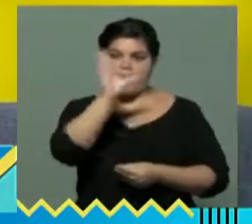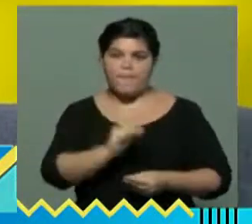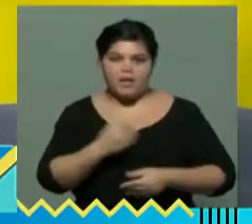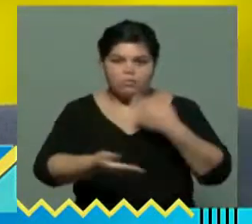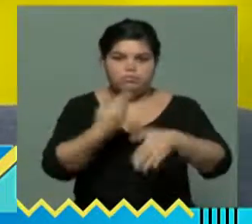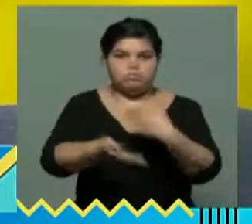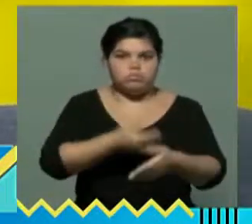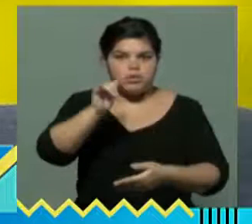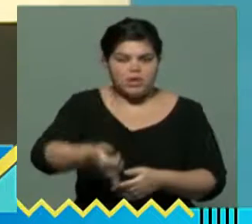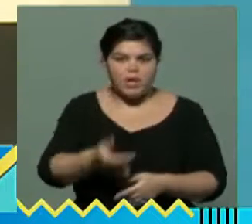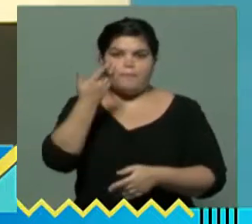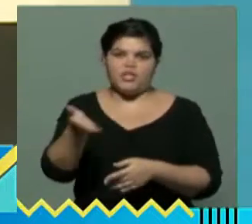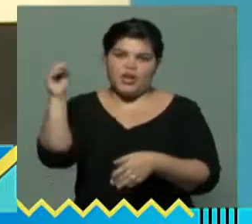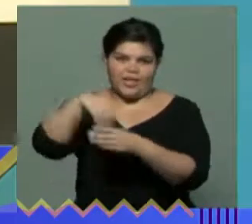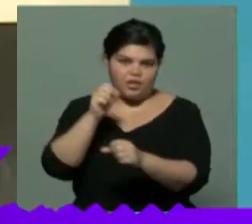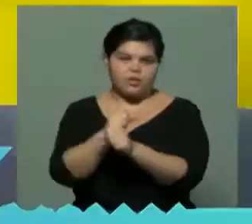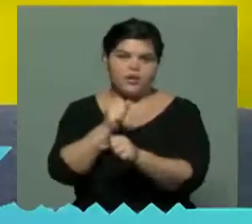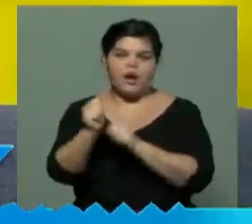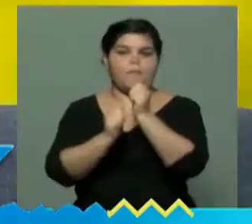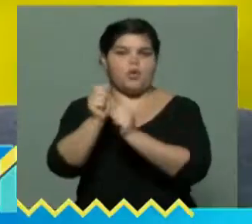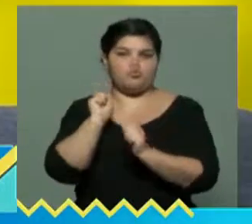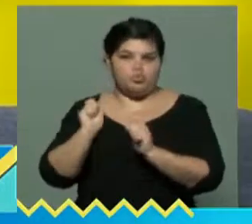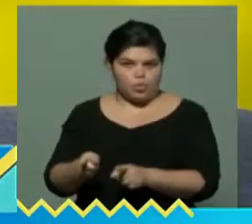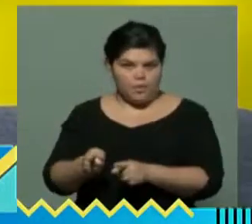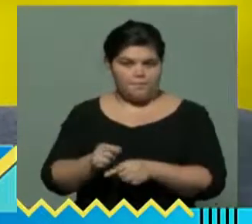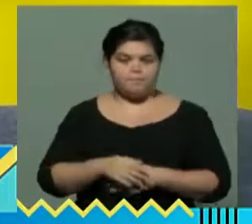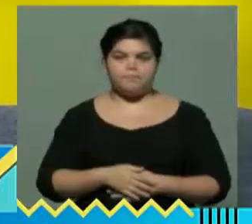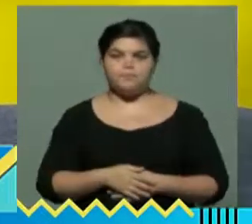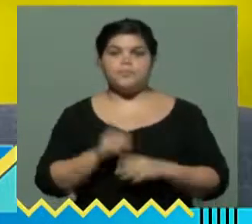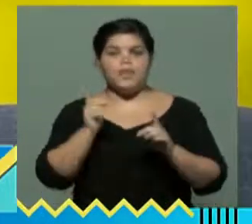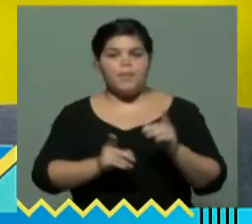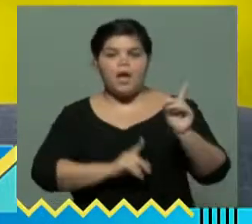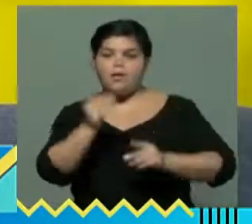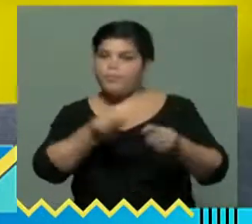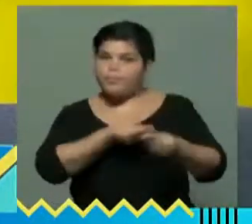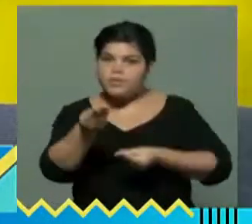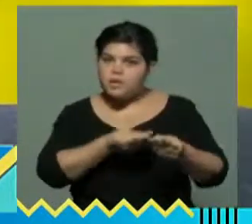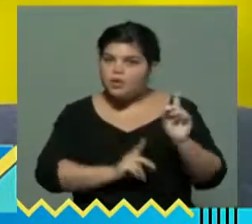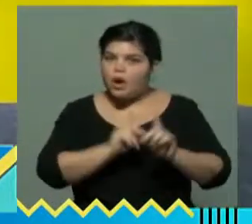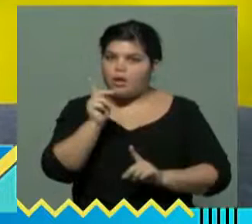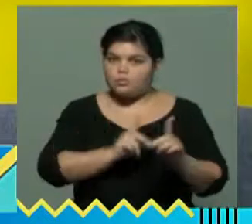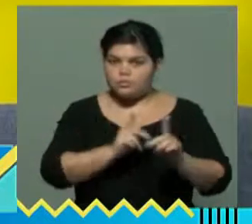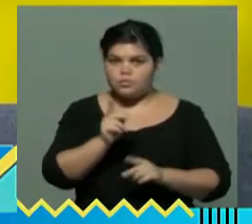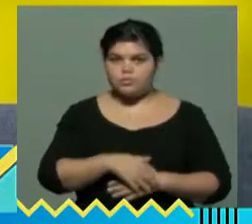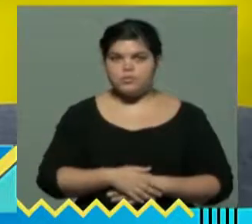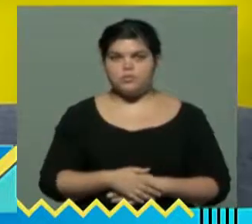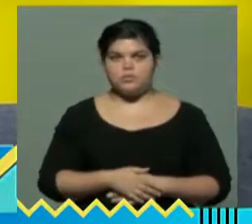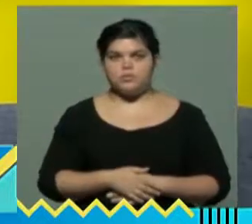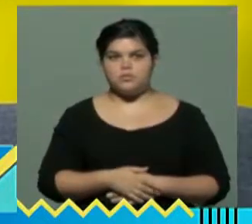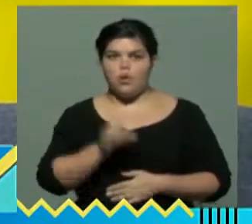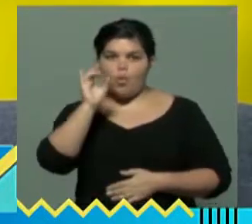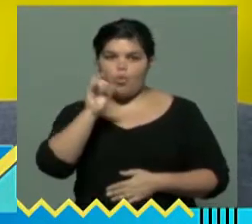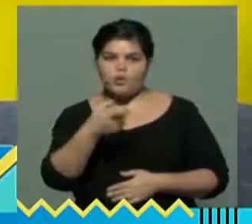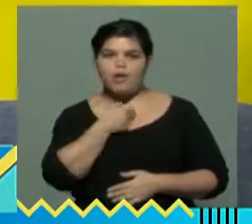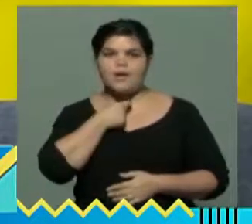trabajadores y con la producción que generan, ¿no? Bien. El tema es que hay algunos empresarios que obviamente solamente tienen en vista el